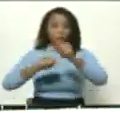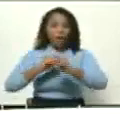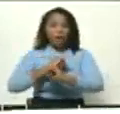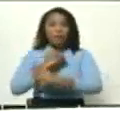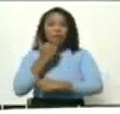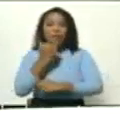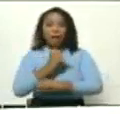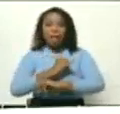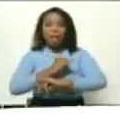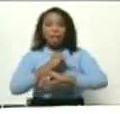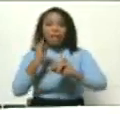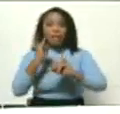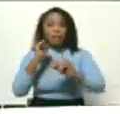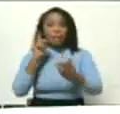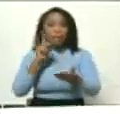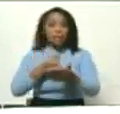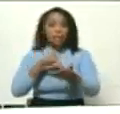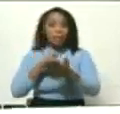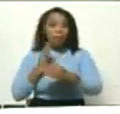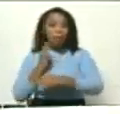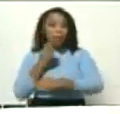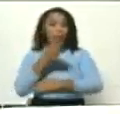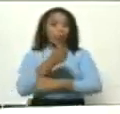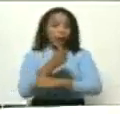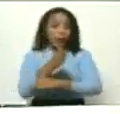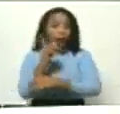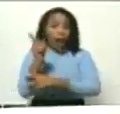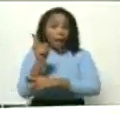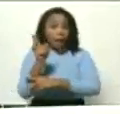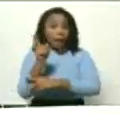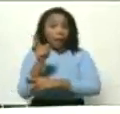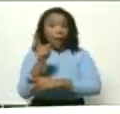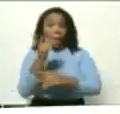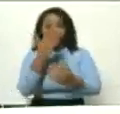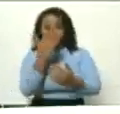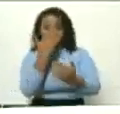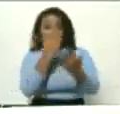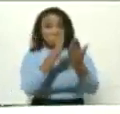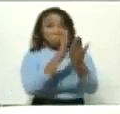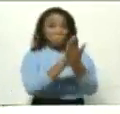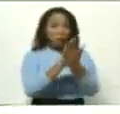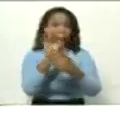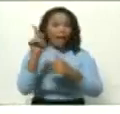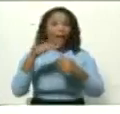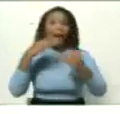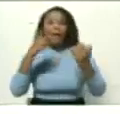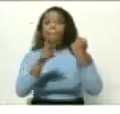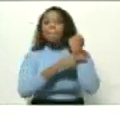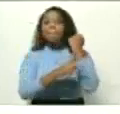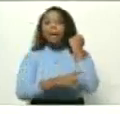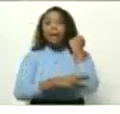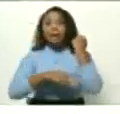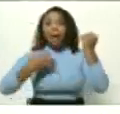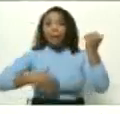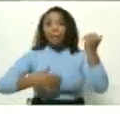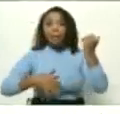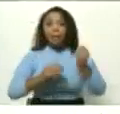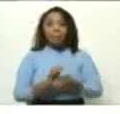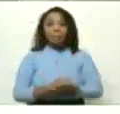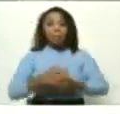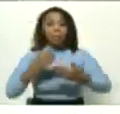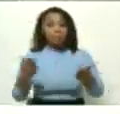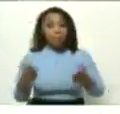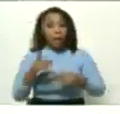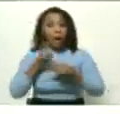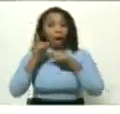finalistas que se van a presentar y va a ser allí en vivo en el Parque Alí Primera, Nahum. Y